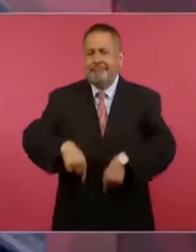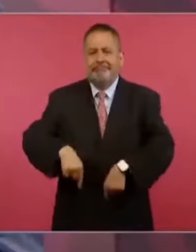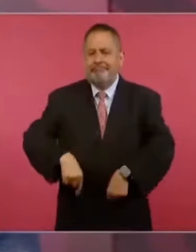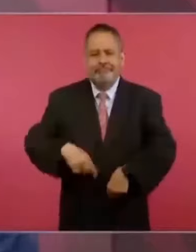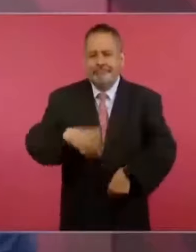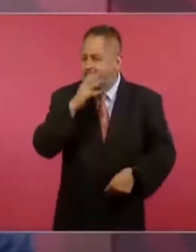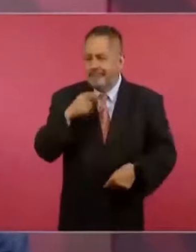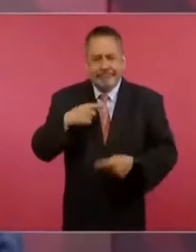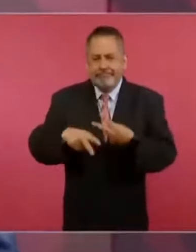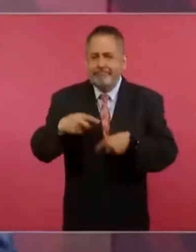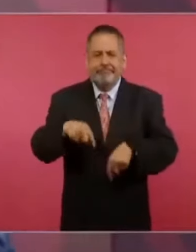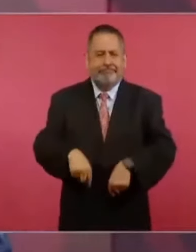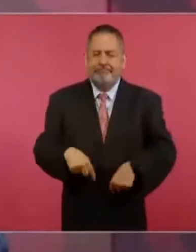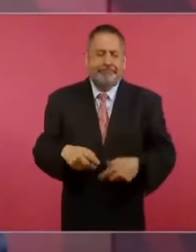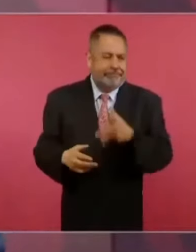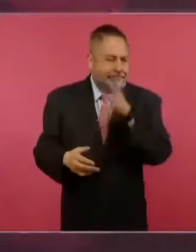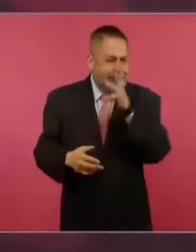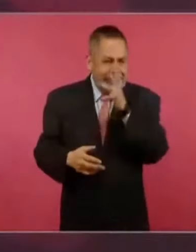sencillamente.